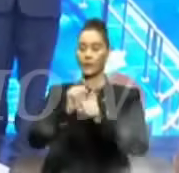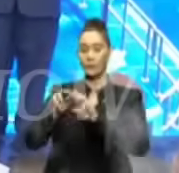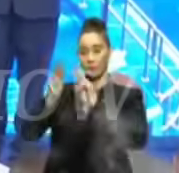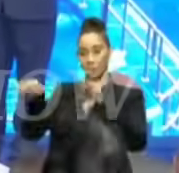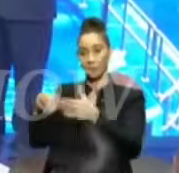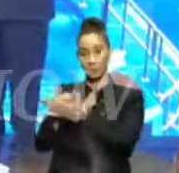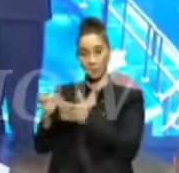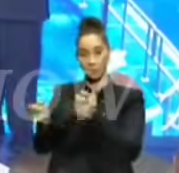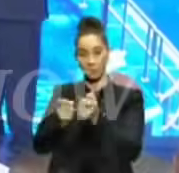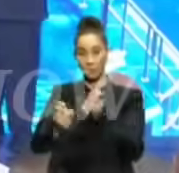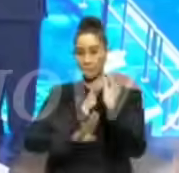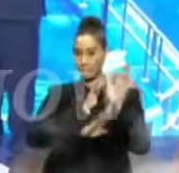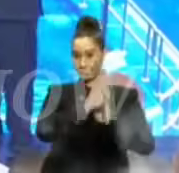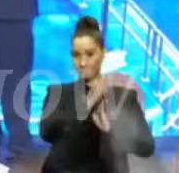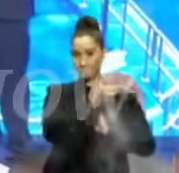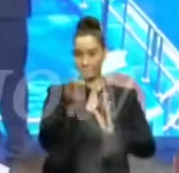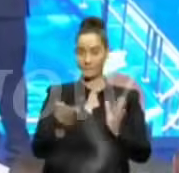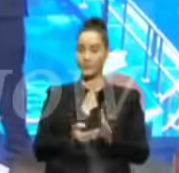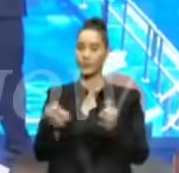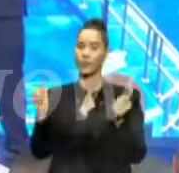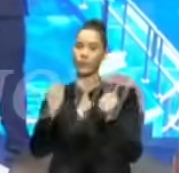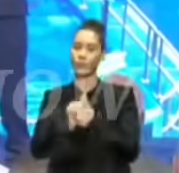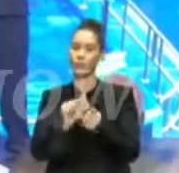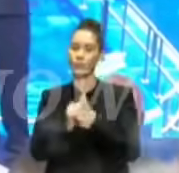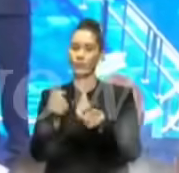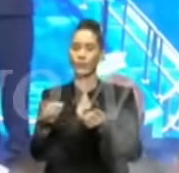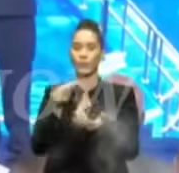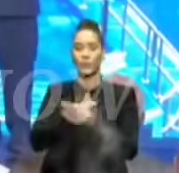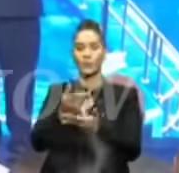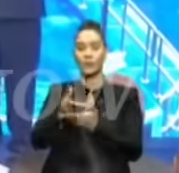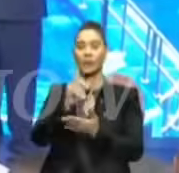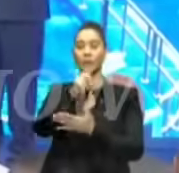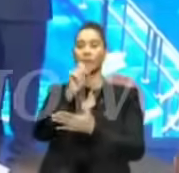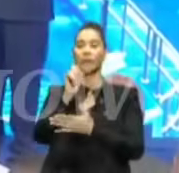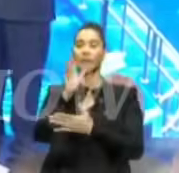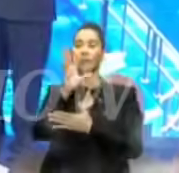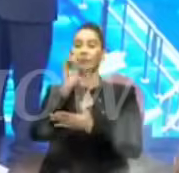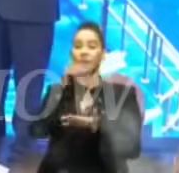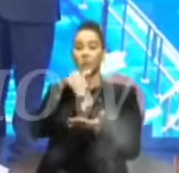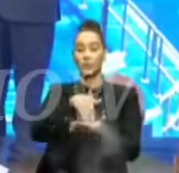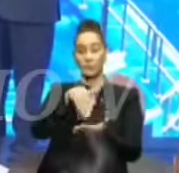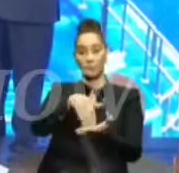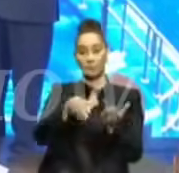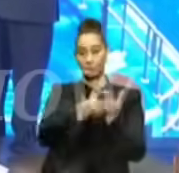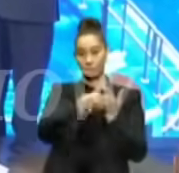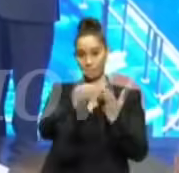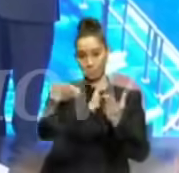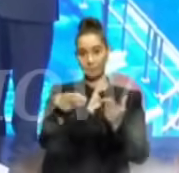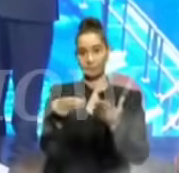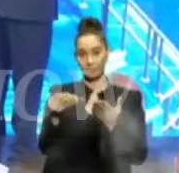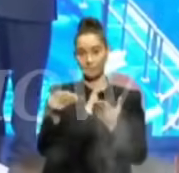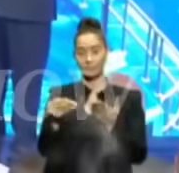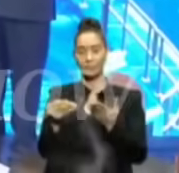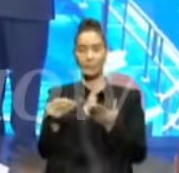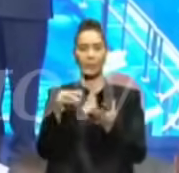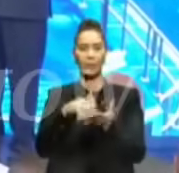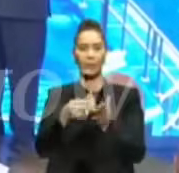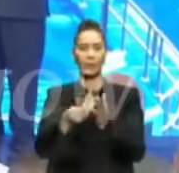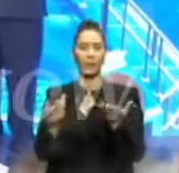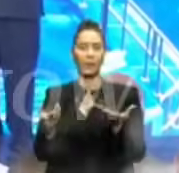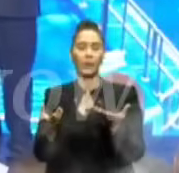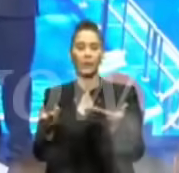de economía planificación y desarrollo con una inversión de 150 millones de dólares estamos hablando de